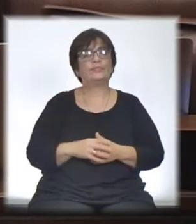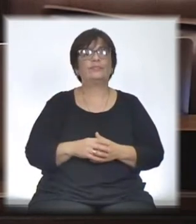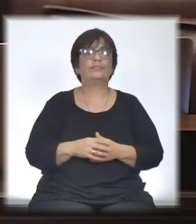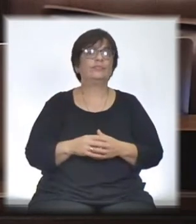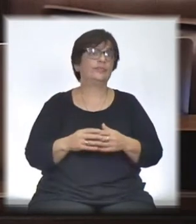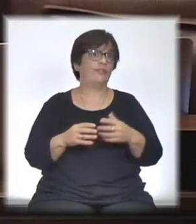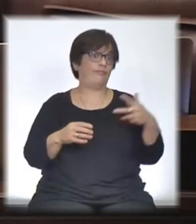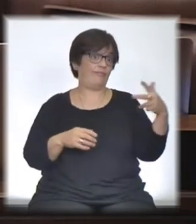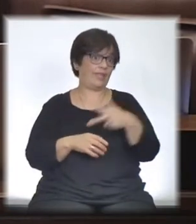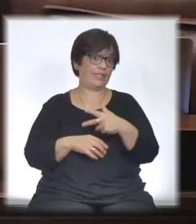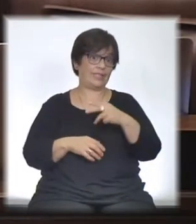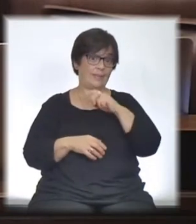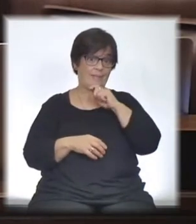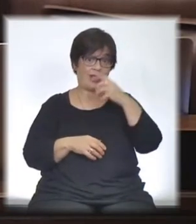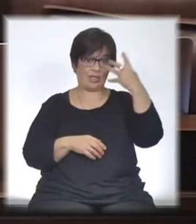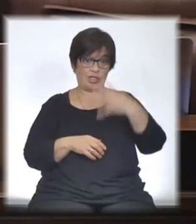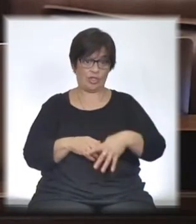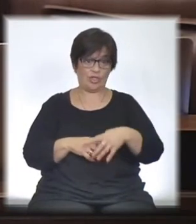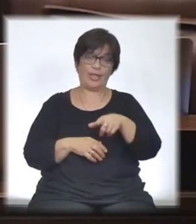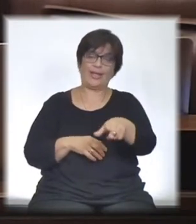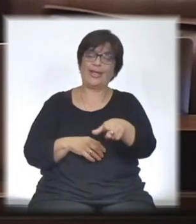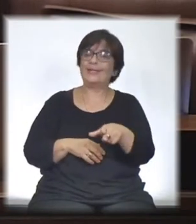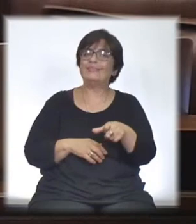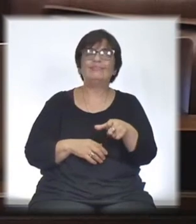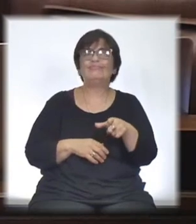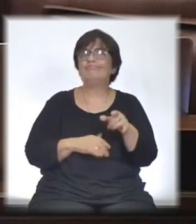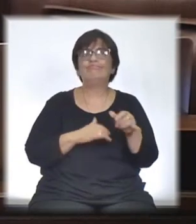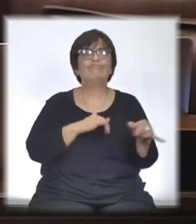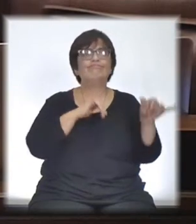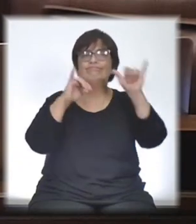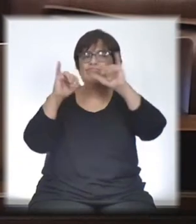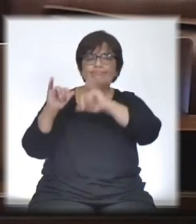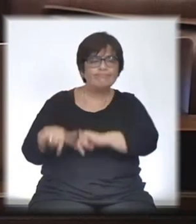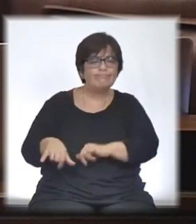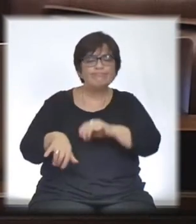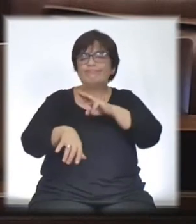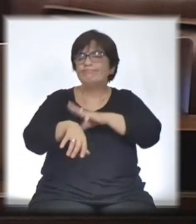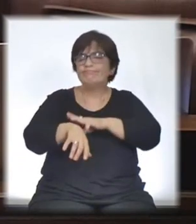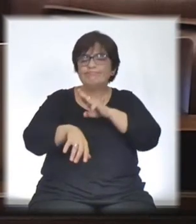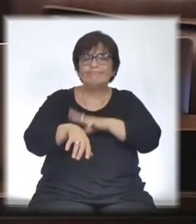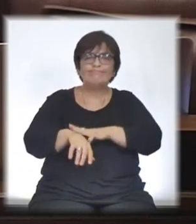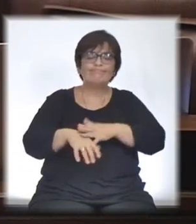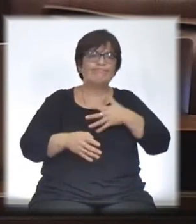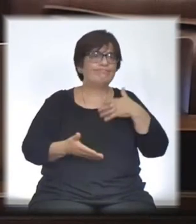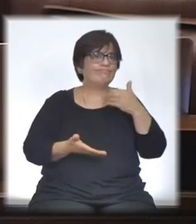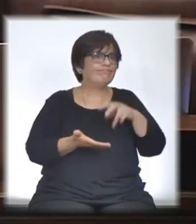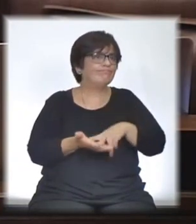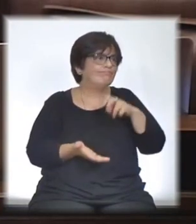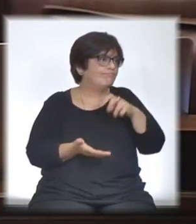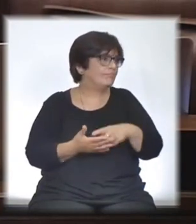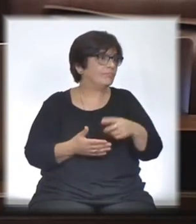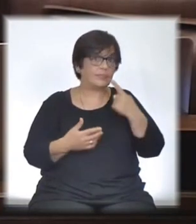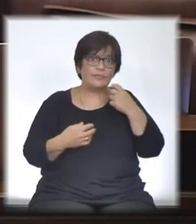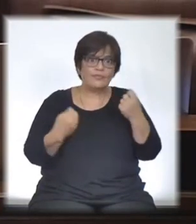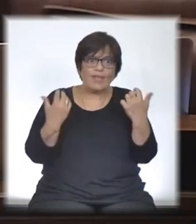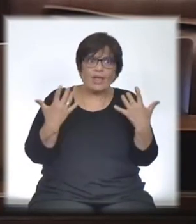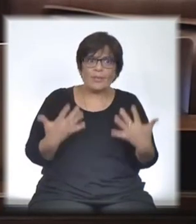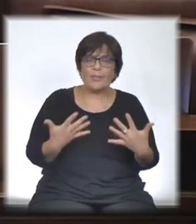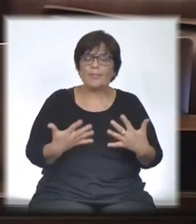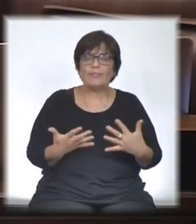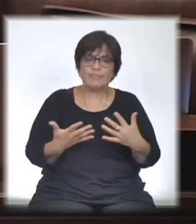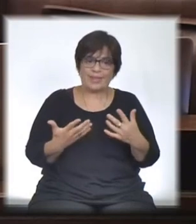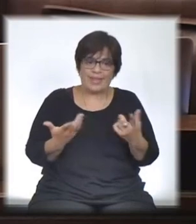el 14 de marzo es un día, es un momento de alegría, de reconocimiento,